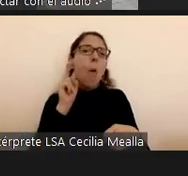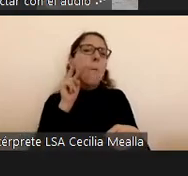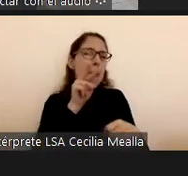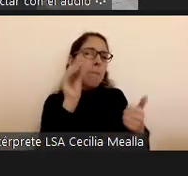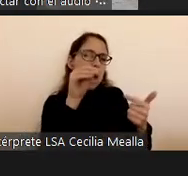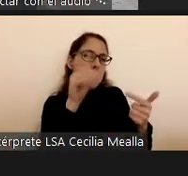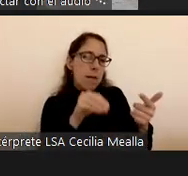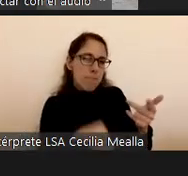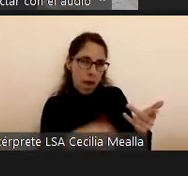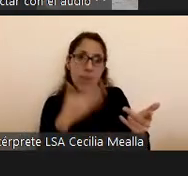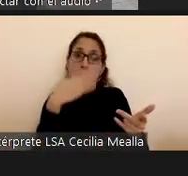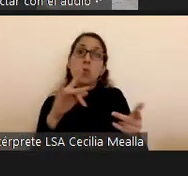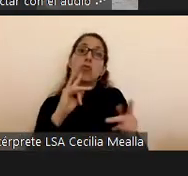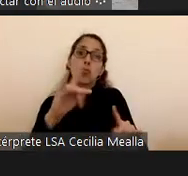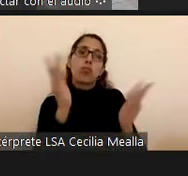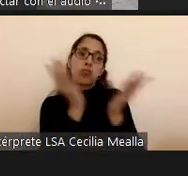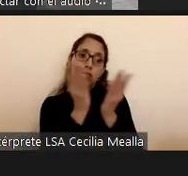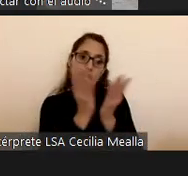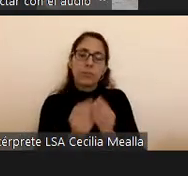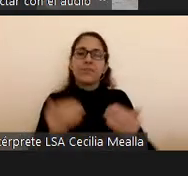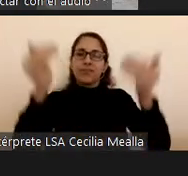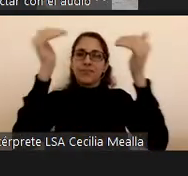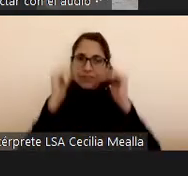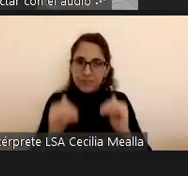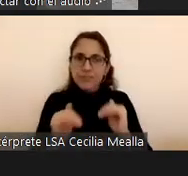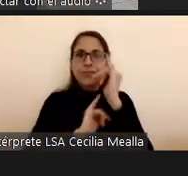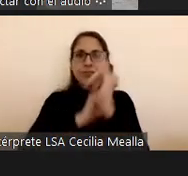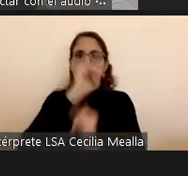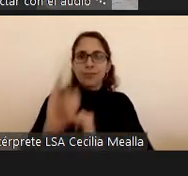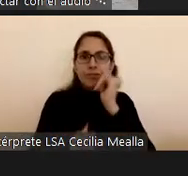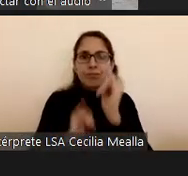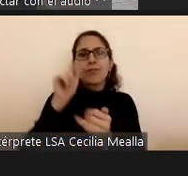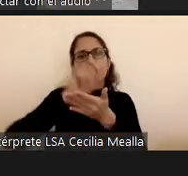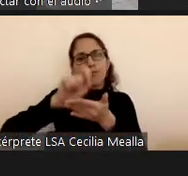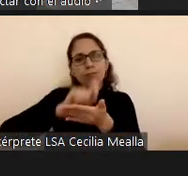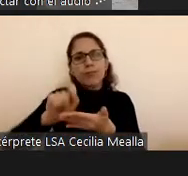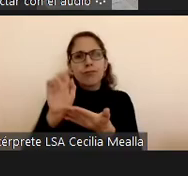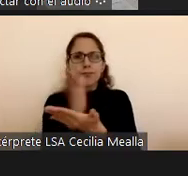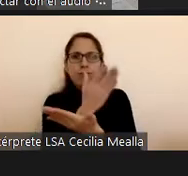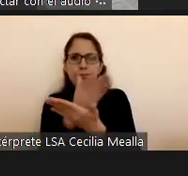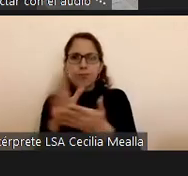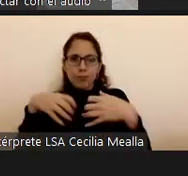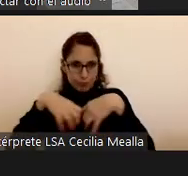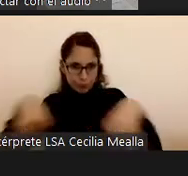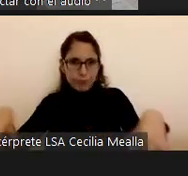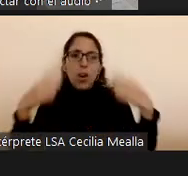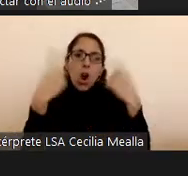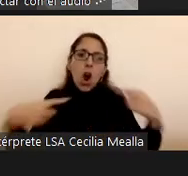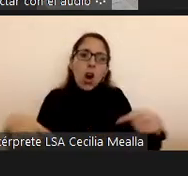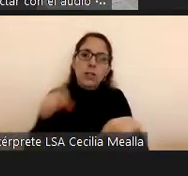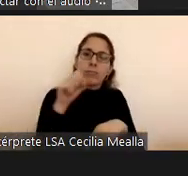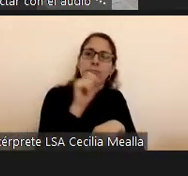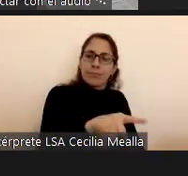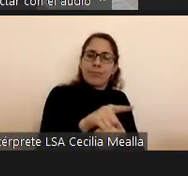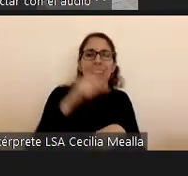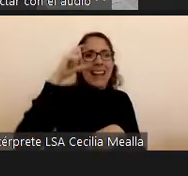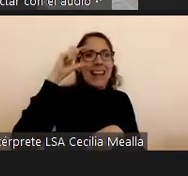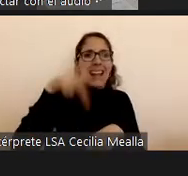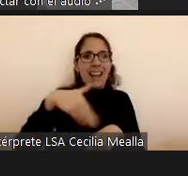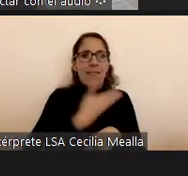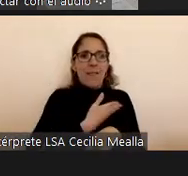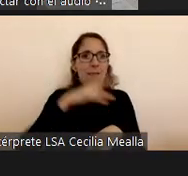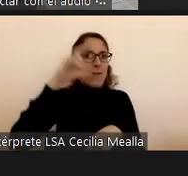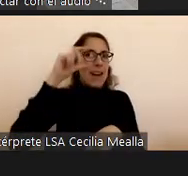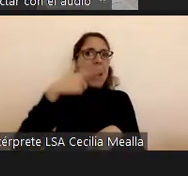dice, distinga y describa los distintos elementos presentes en la observación en fresco de una muestra de orina en la